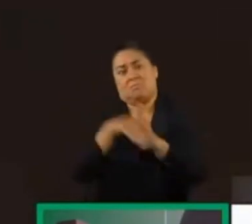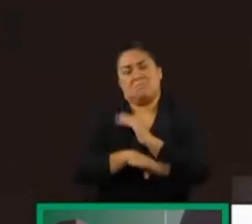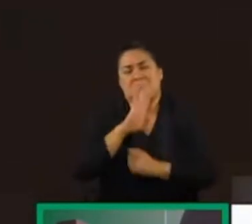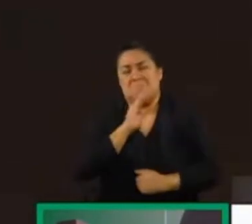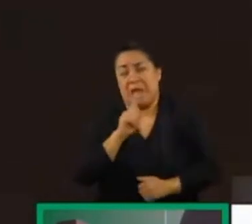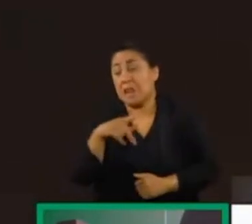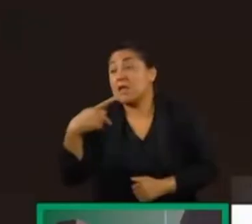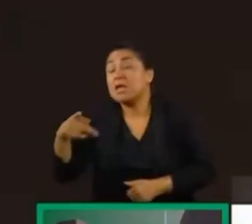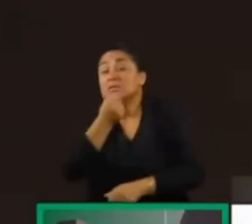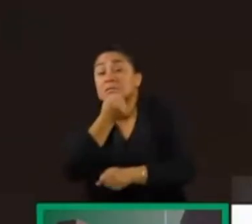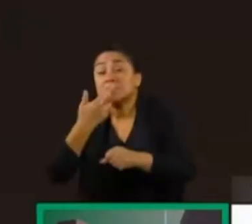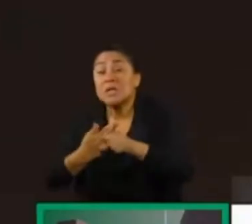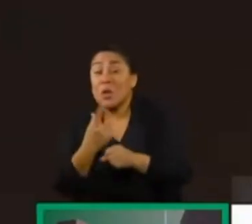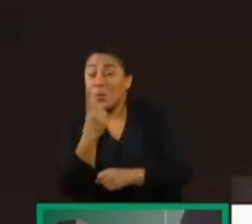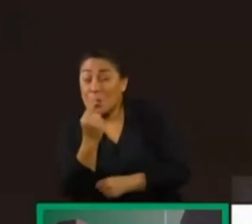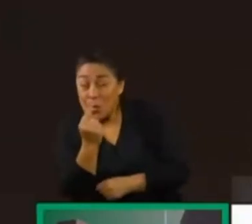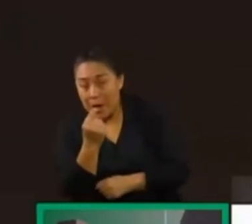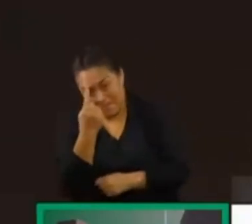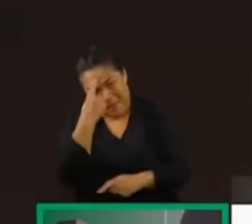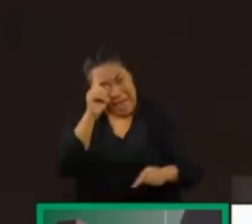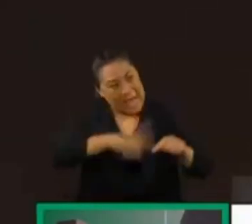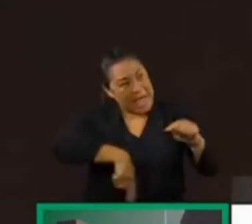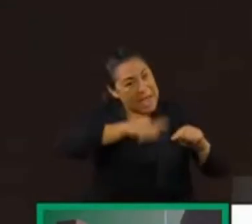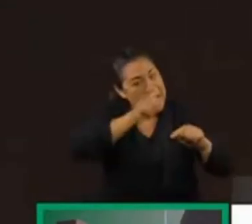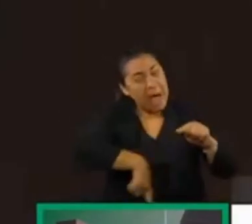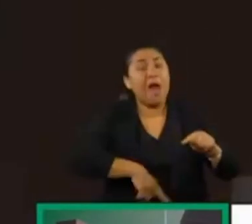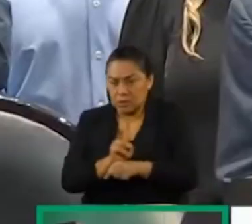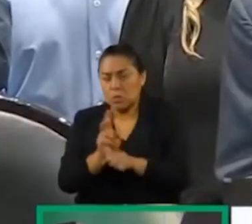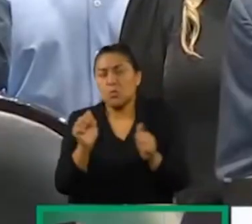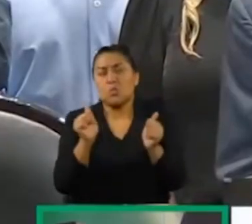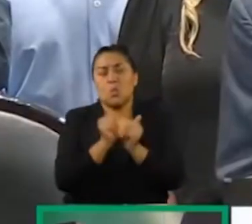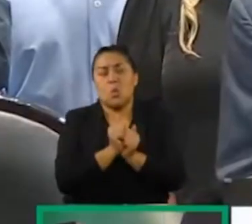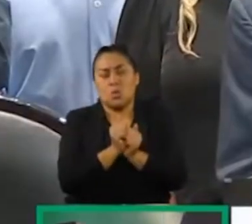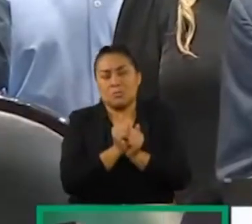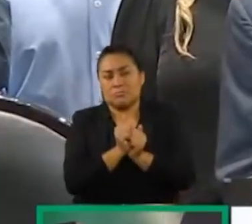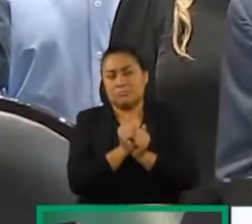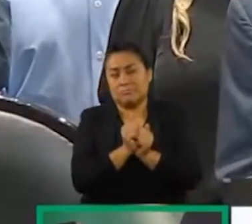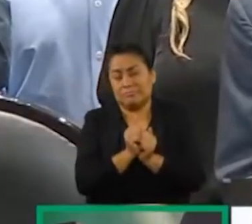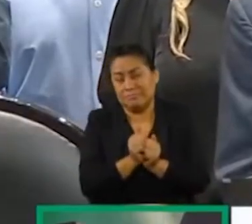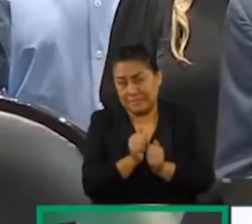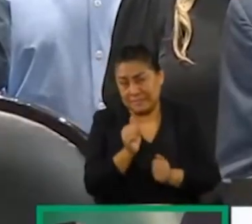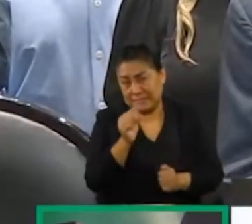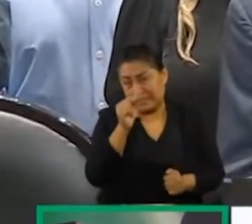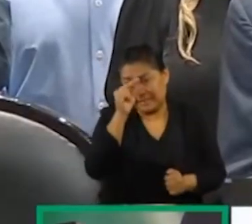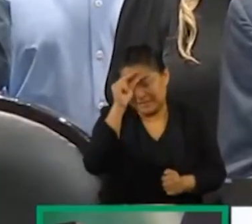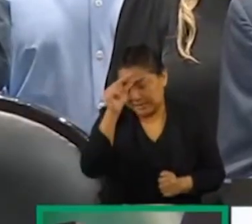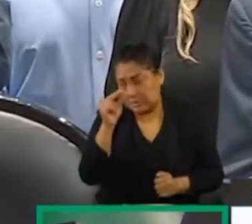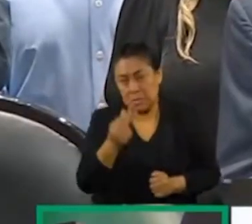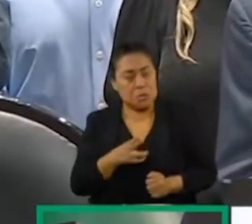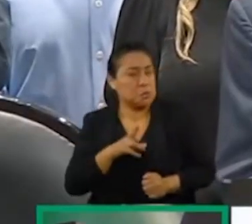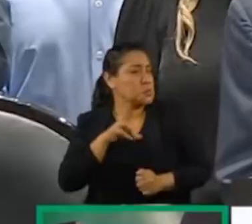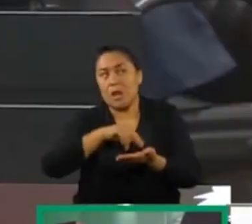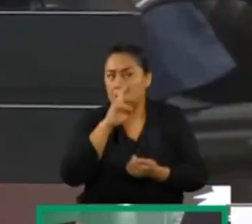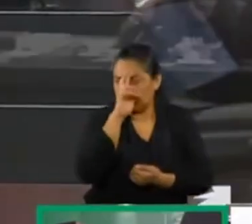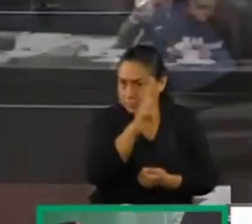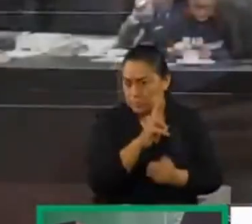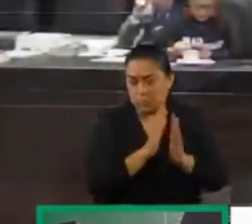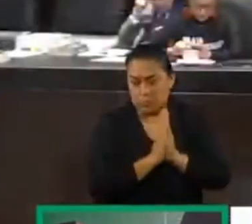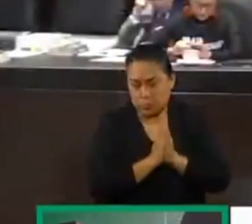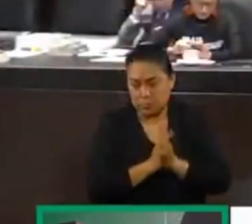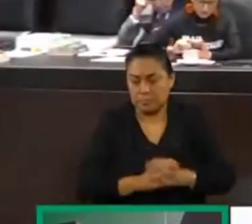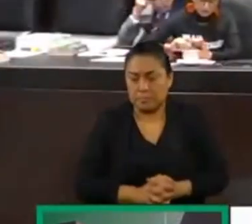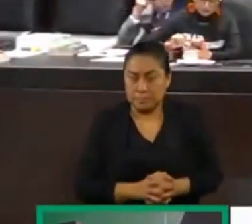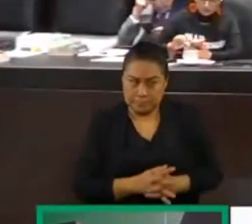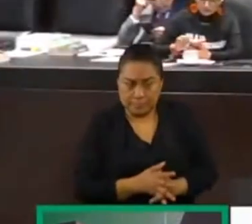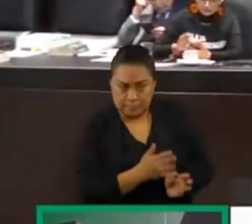si su secretario de Seguridad, en vez de combatirlos, estaba con ellos? No va a pasar la ley espía. Añoran